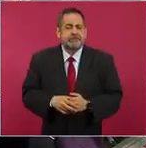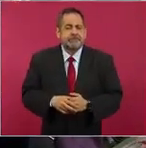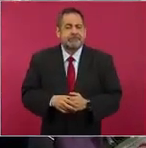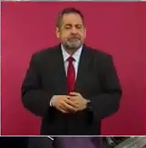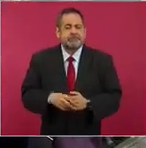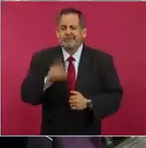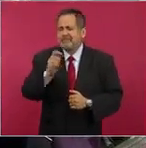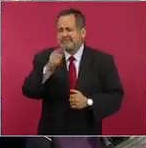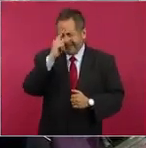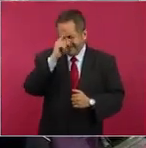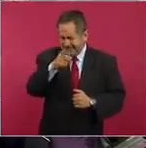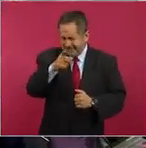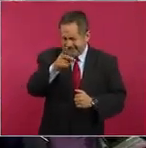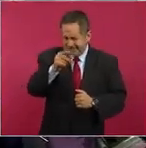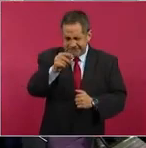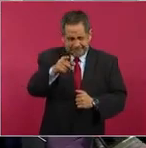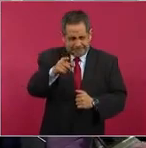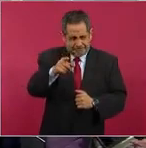Creo que